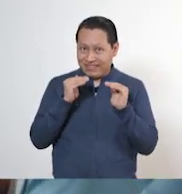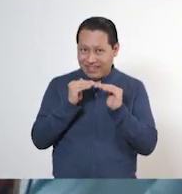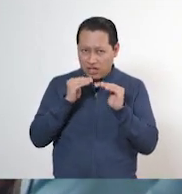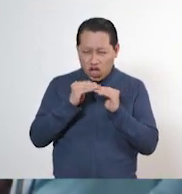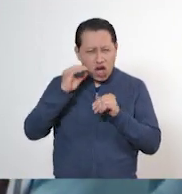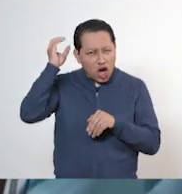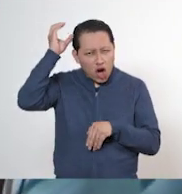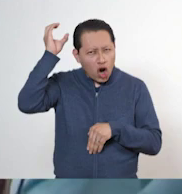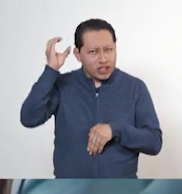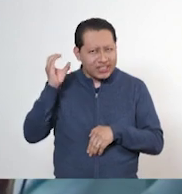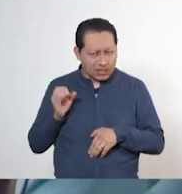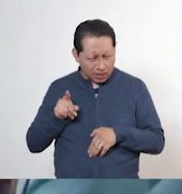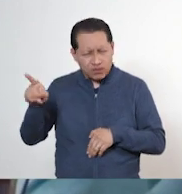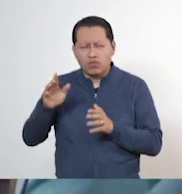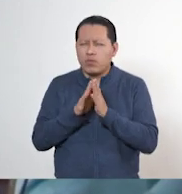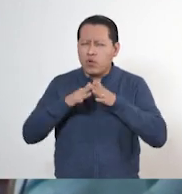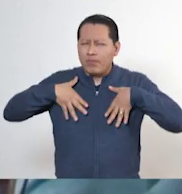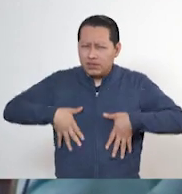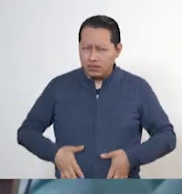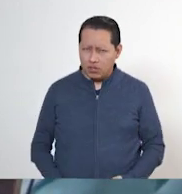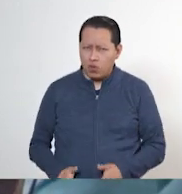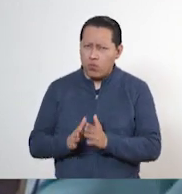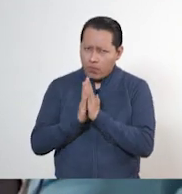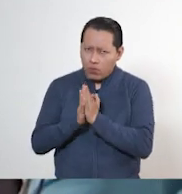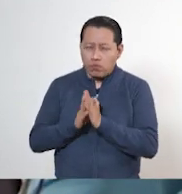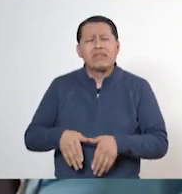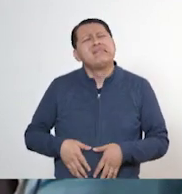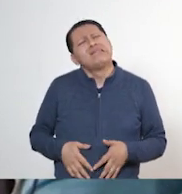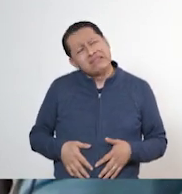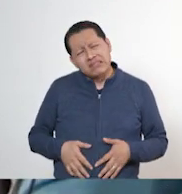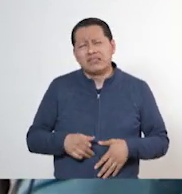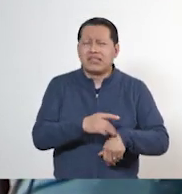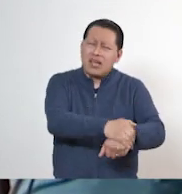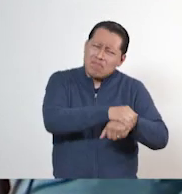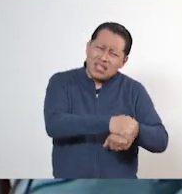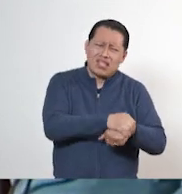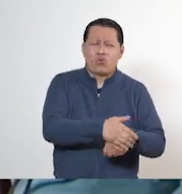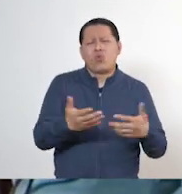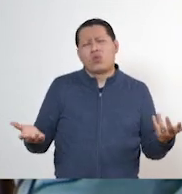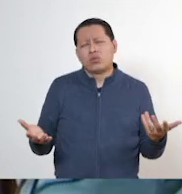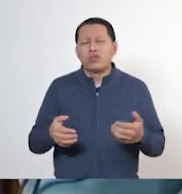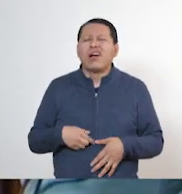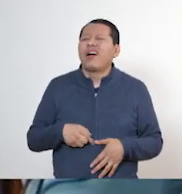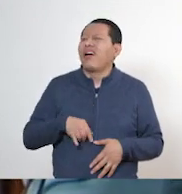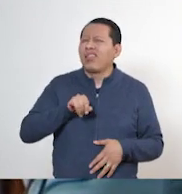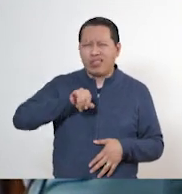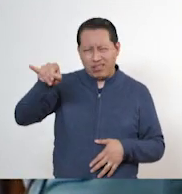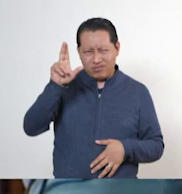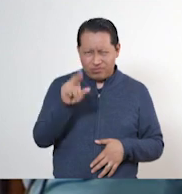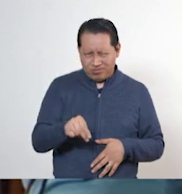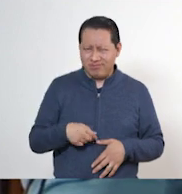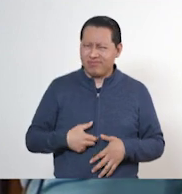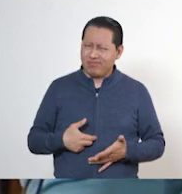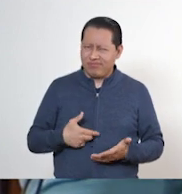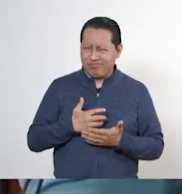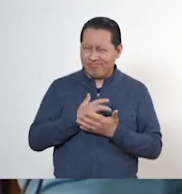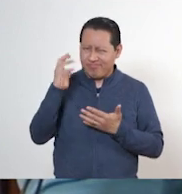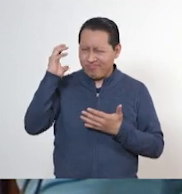Conchita a recoger el vestido. ¿Hasta allá? Es que quedé de verme con mis cuates. No está lejos, no exageres.